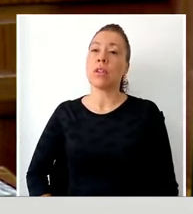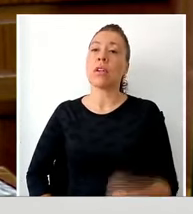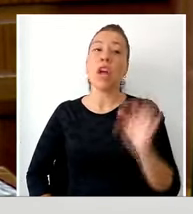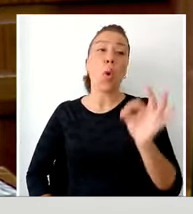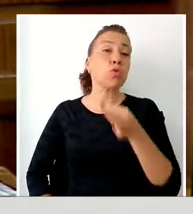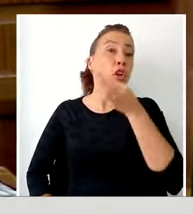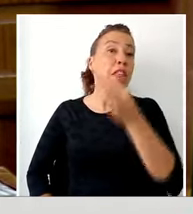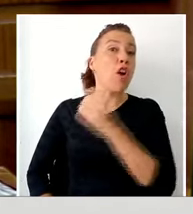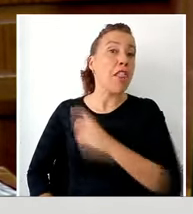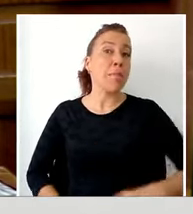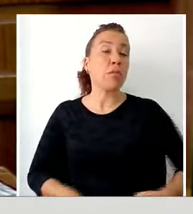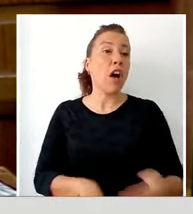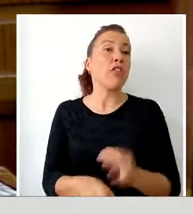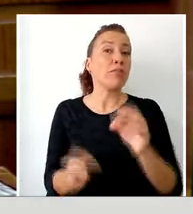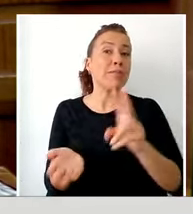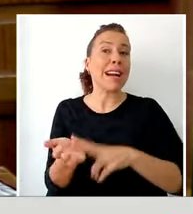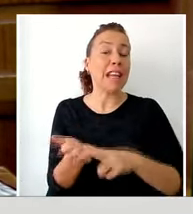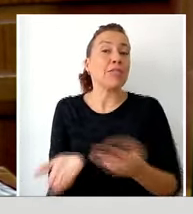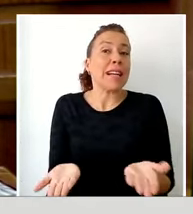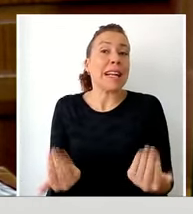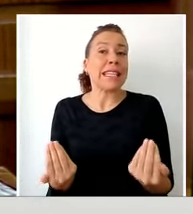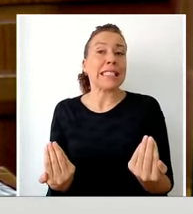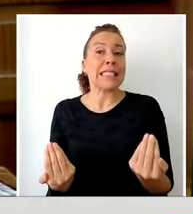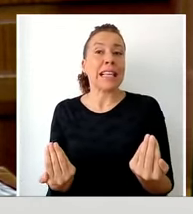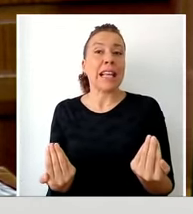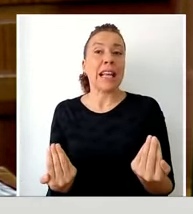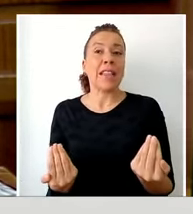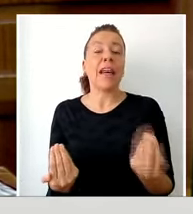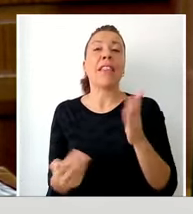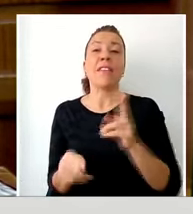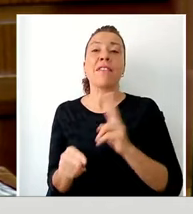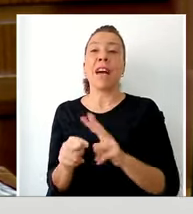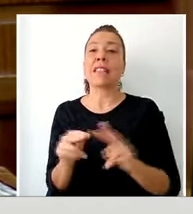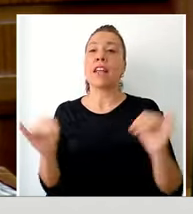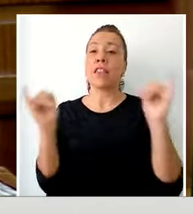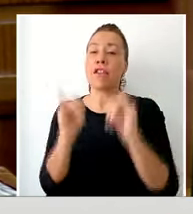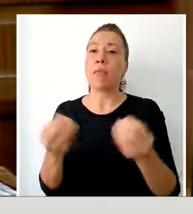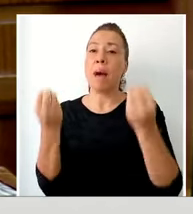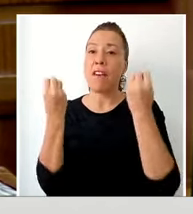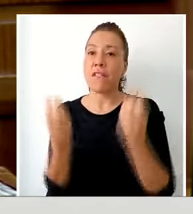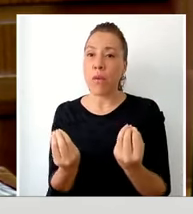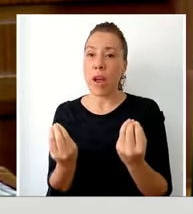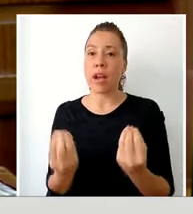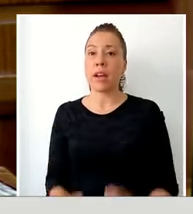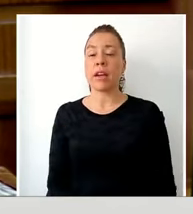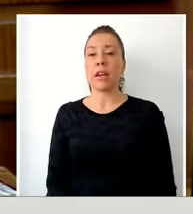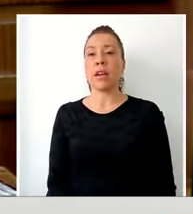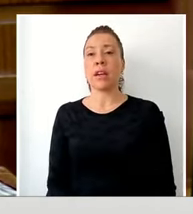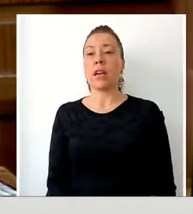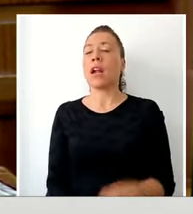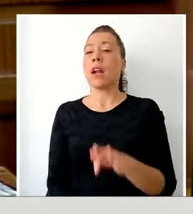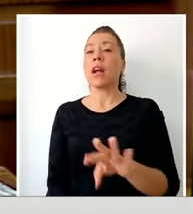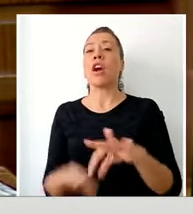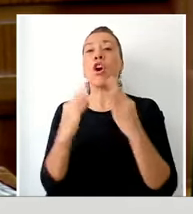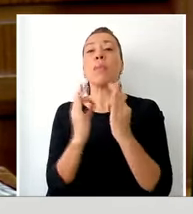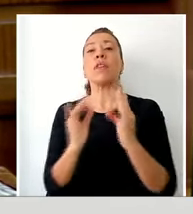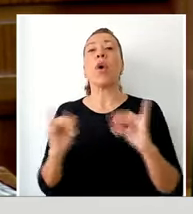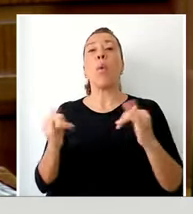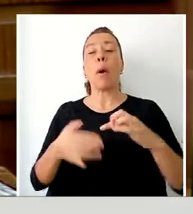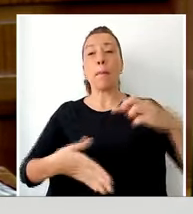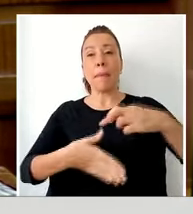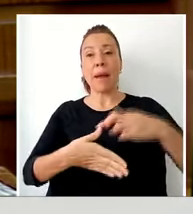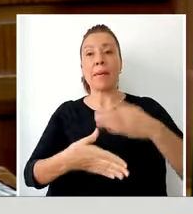por la necesidad que tenemos de lo que se realizan de forma correcta de forma íntegra los Juegos Panamericanos y para